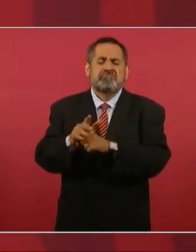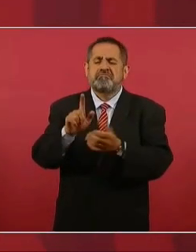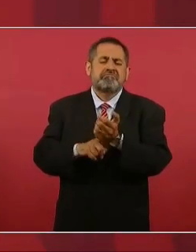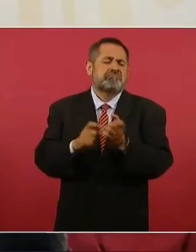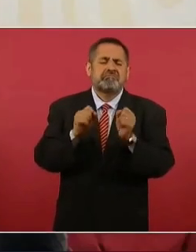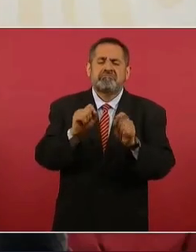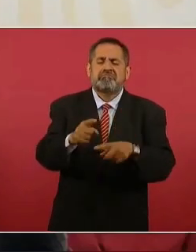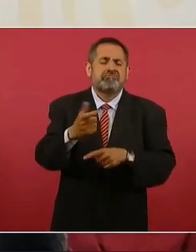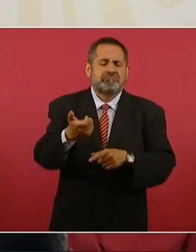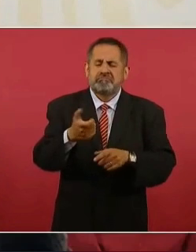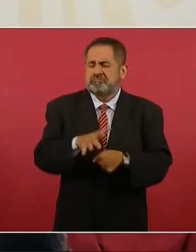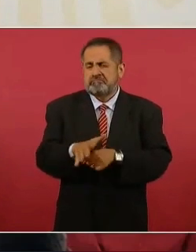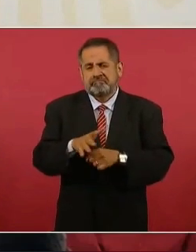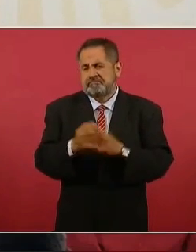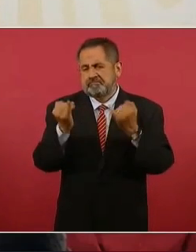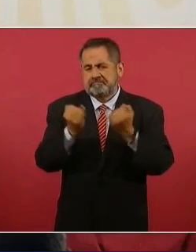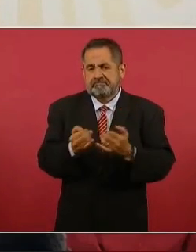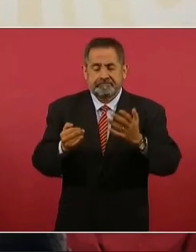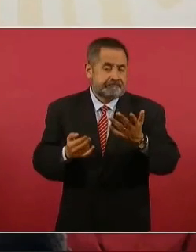Pero además